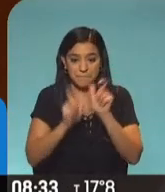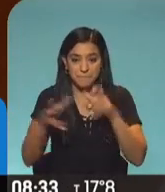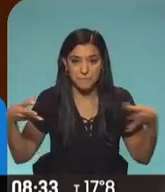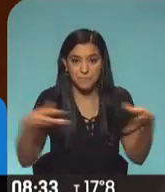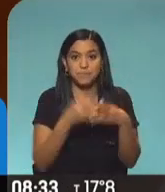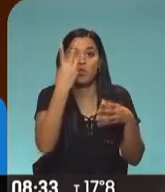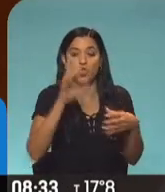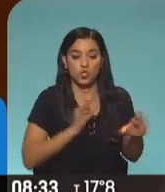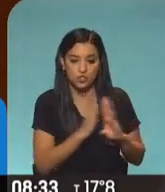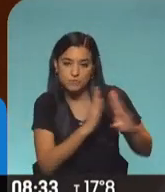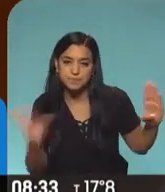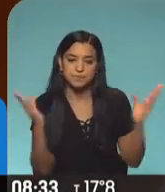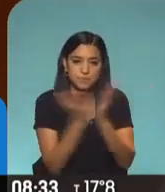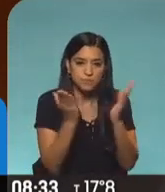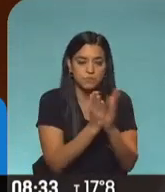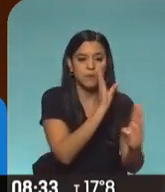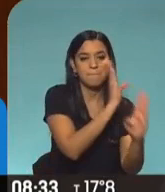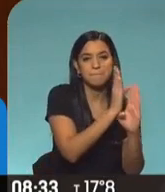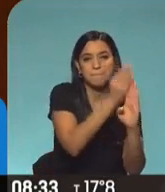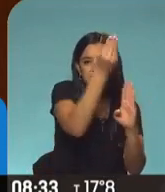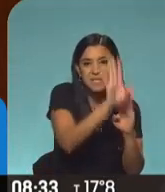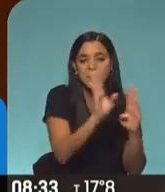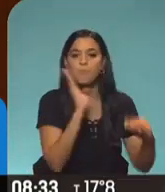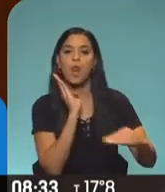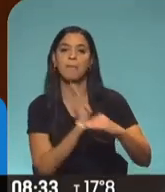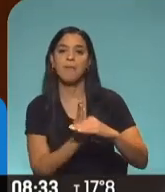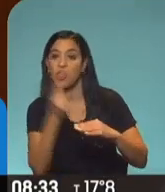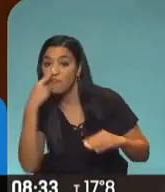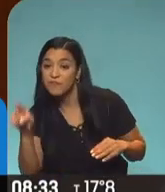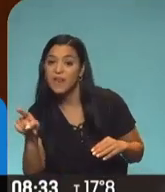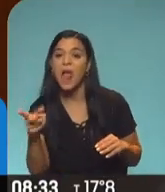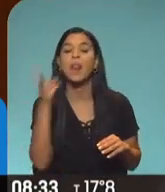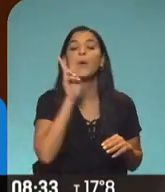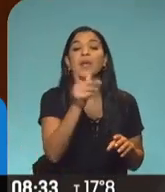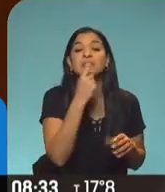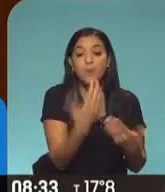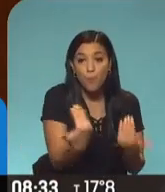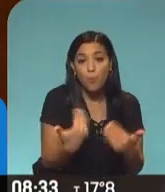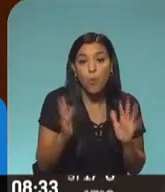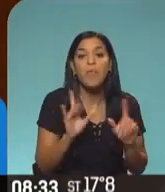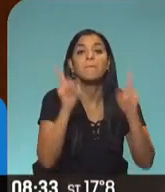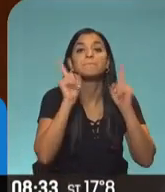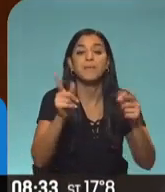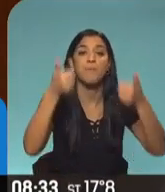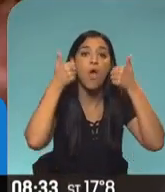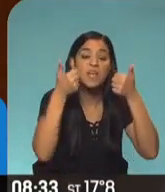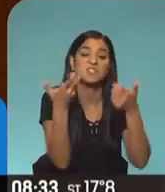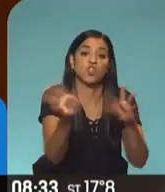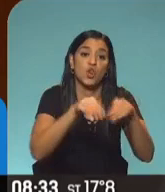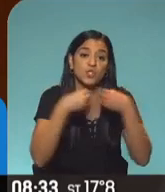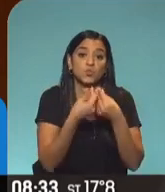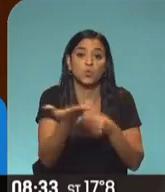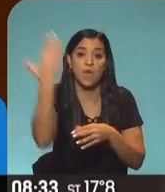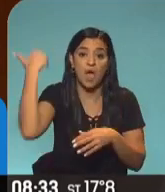durante 2 años, estudiarlos al principio, en el medio y al final, y ver si nosotros podemos aplicar y tener el mismo éxito y el mismo resultado que se